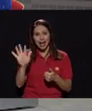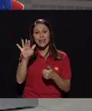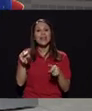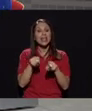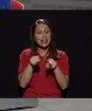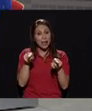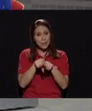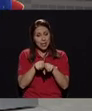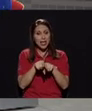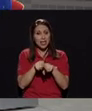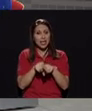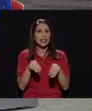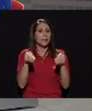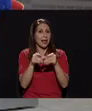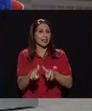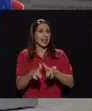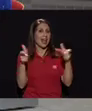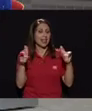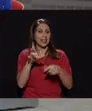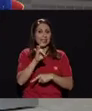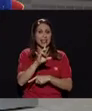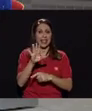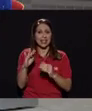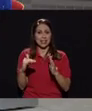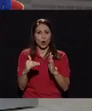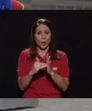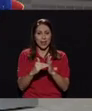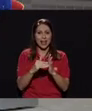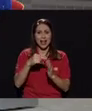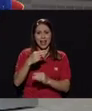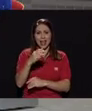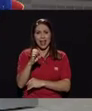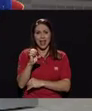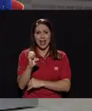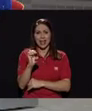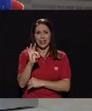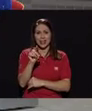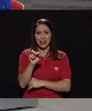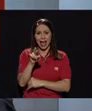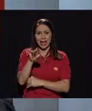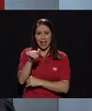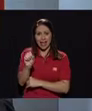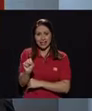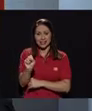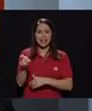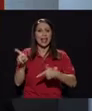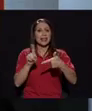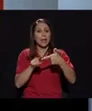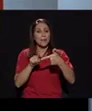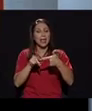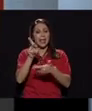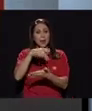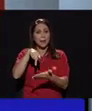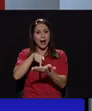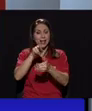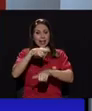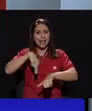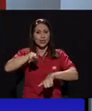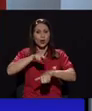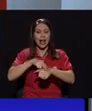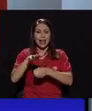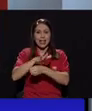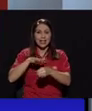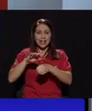es un humedal relativamente más grande, de 75.000 hectáreas. También el